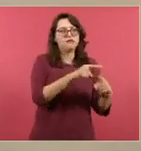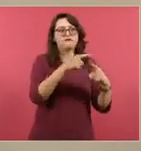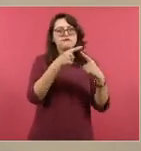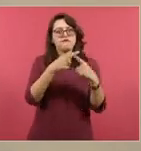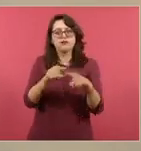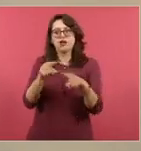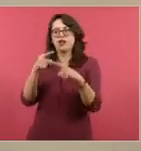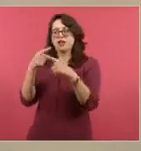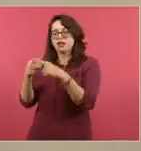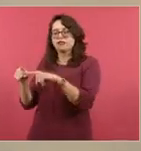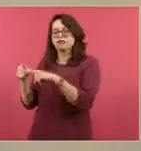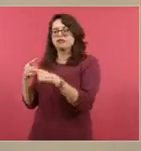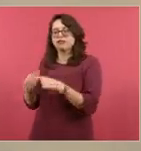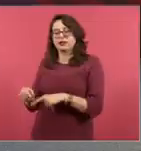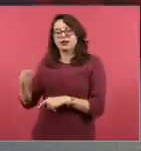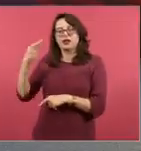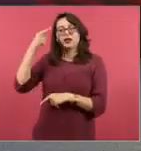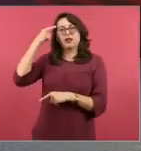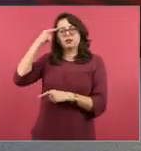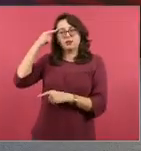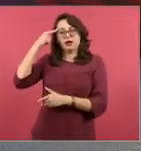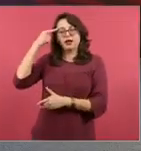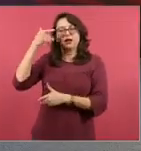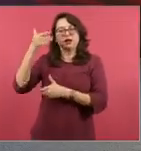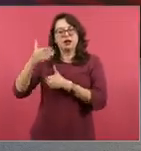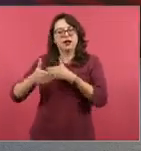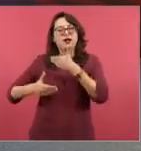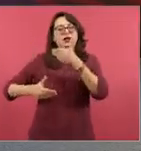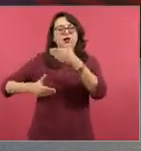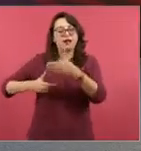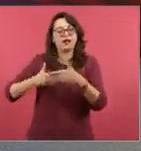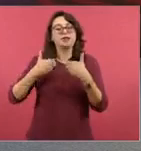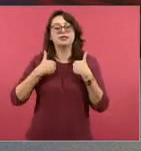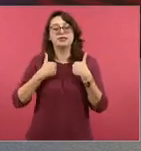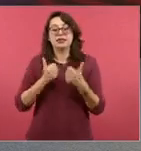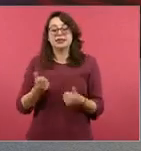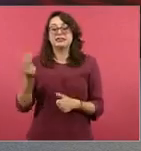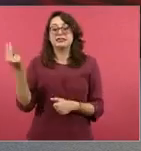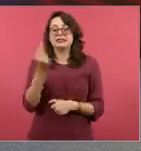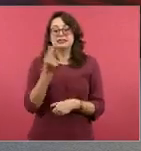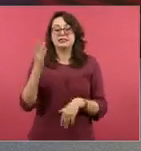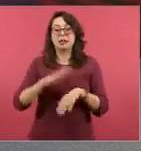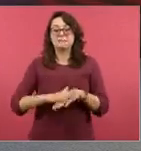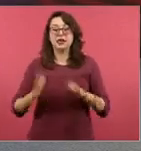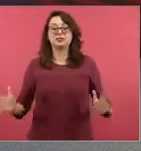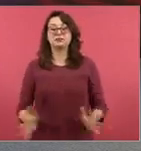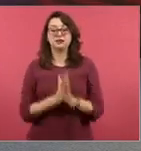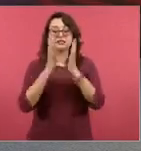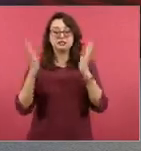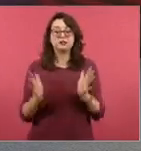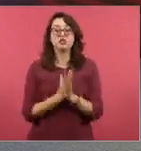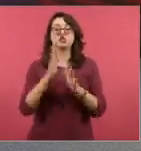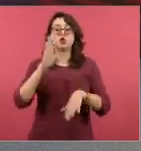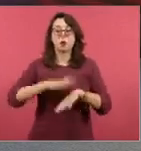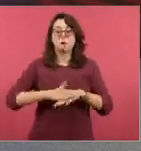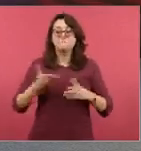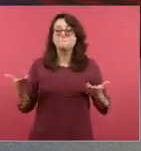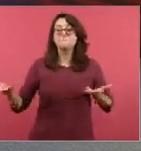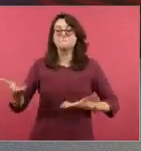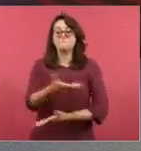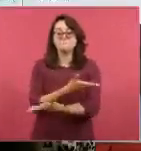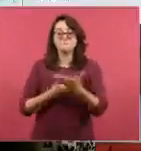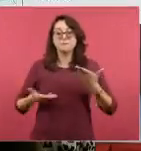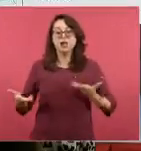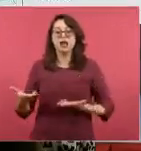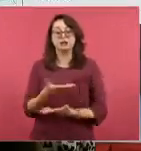de un tiempo, requiere de una discusión, de una participación colectiva, en donde todos se involucren. No